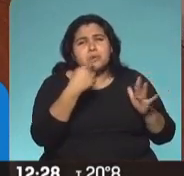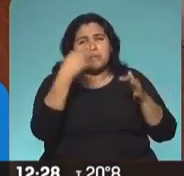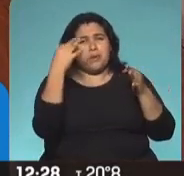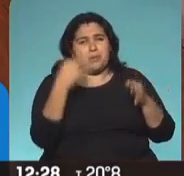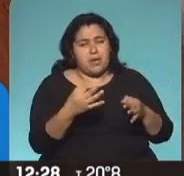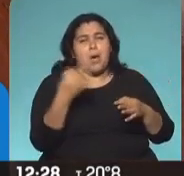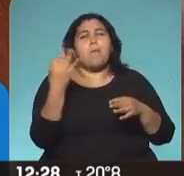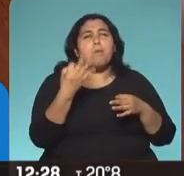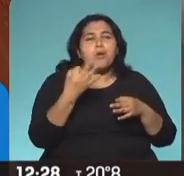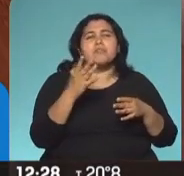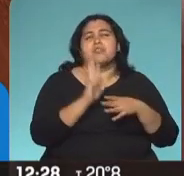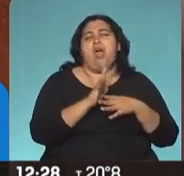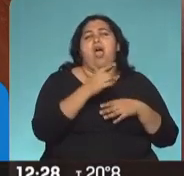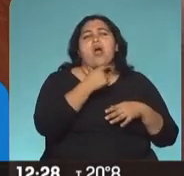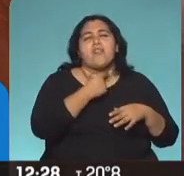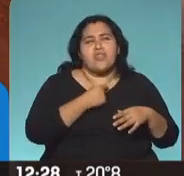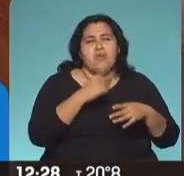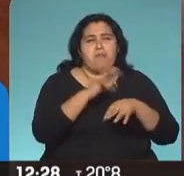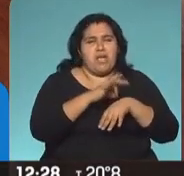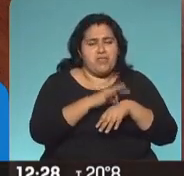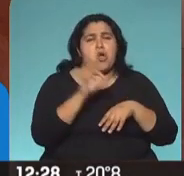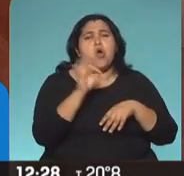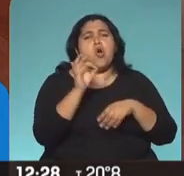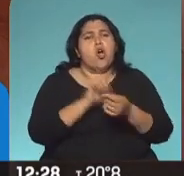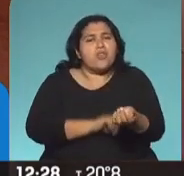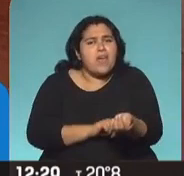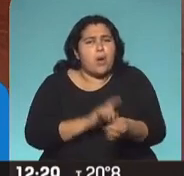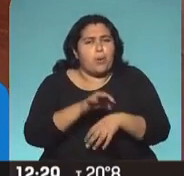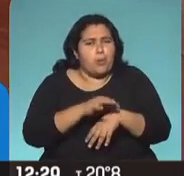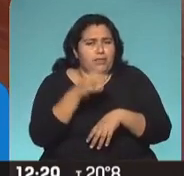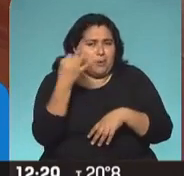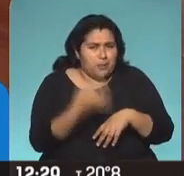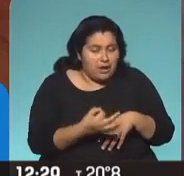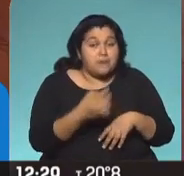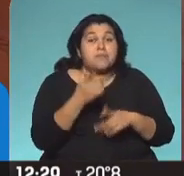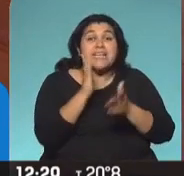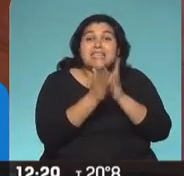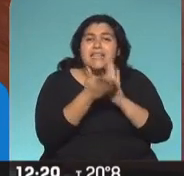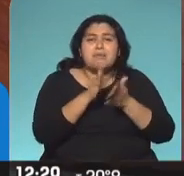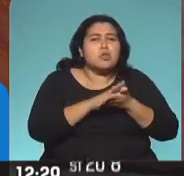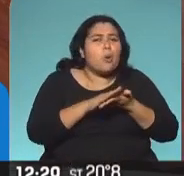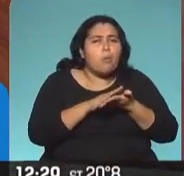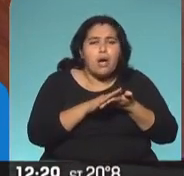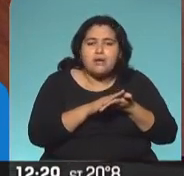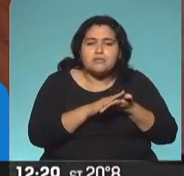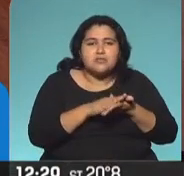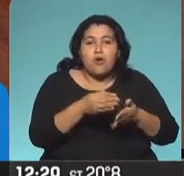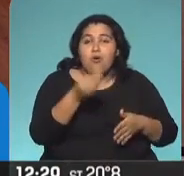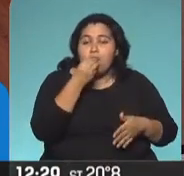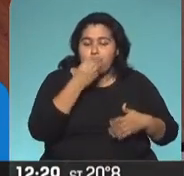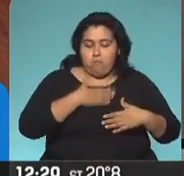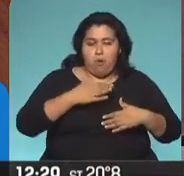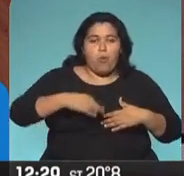una especialista en nutrición endocrinólogo un diabetólogo y el tratamiento básico es el cambio de estilo de vida